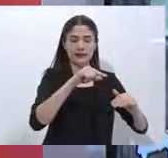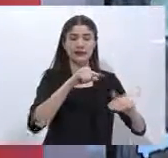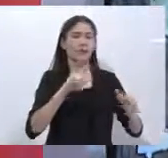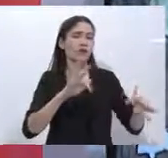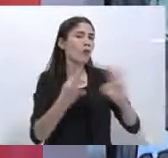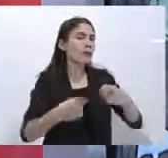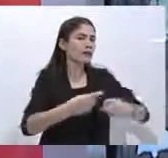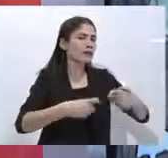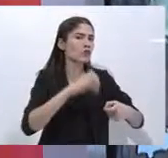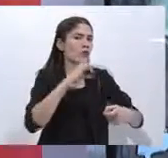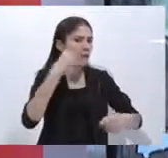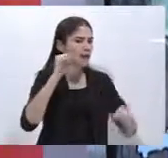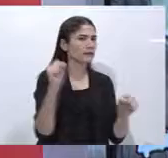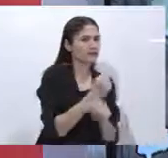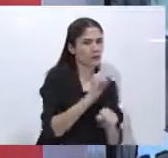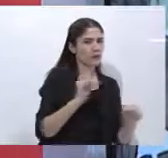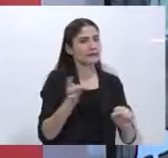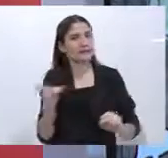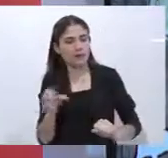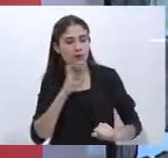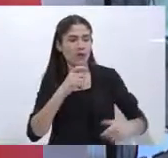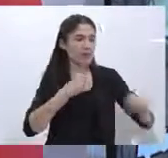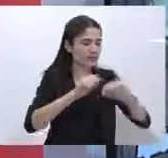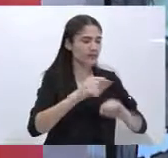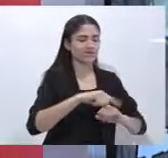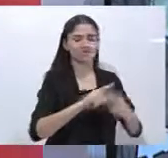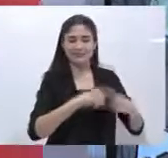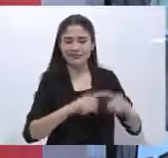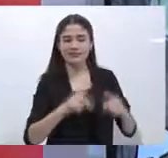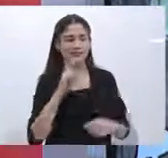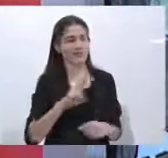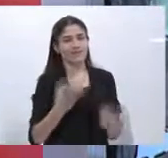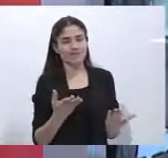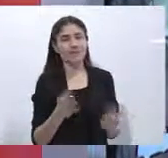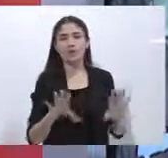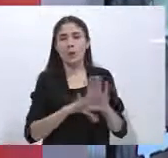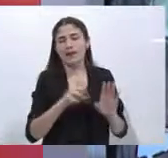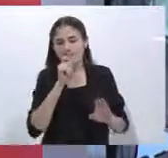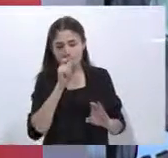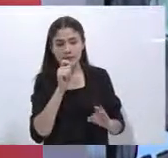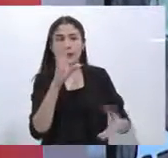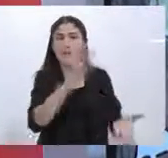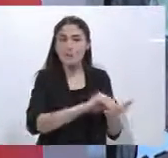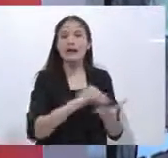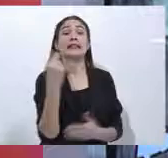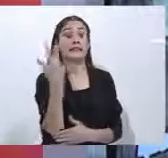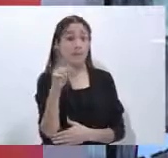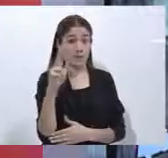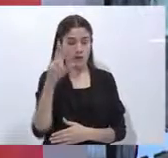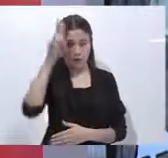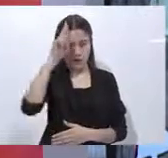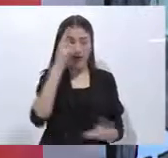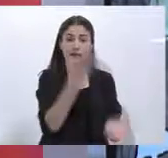eso entonces es tan valioso vivimos nosotros la necesidad de hacer un poco esta feria que para